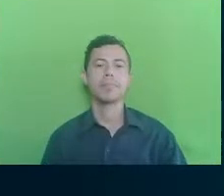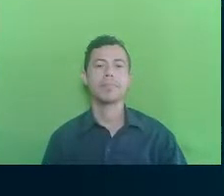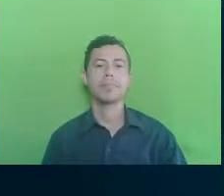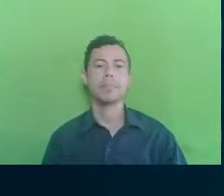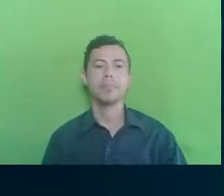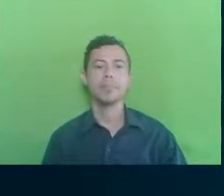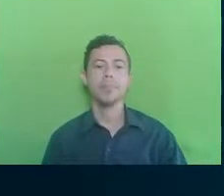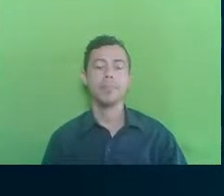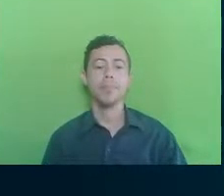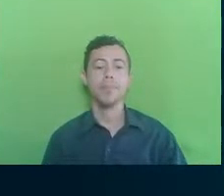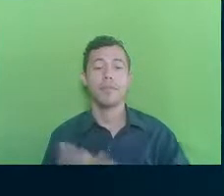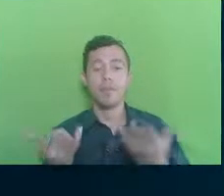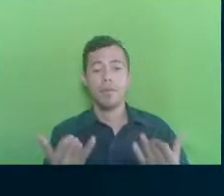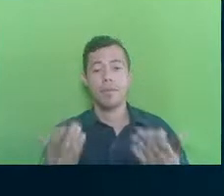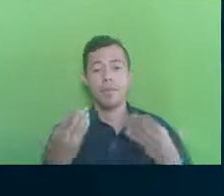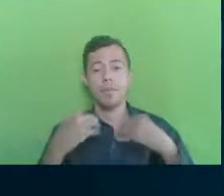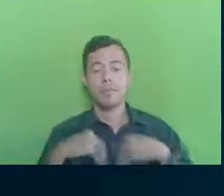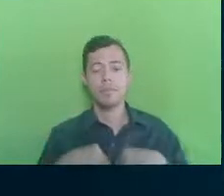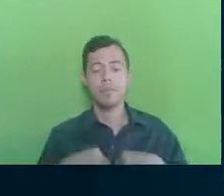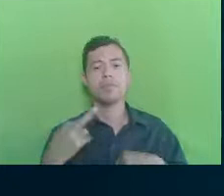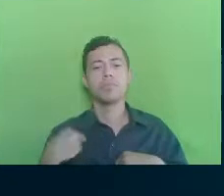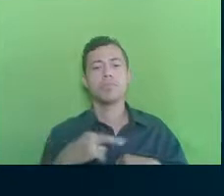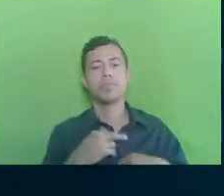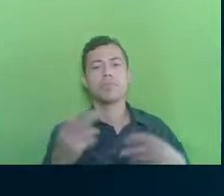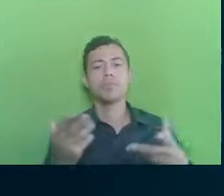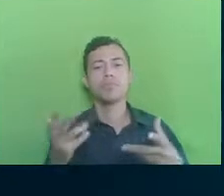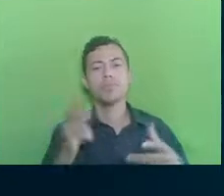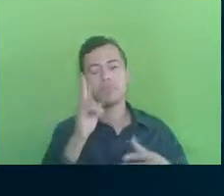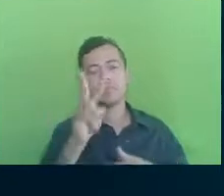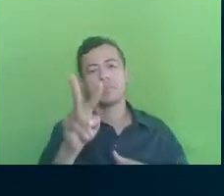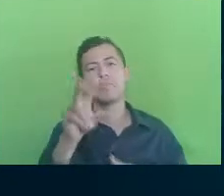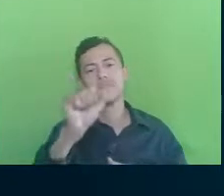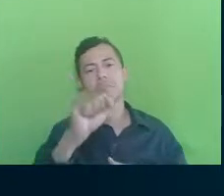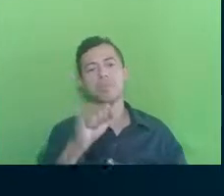más interno hacia nosotros, donde lo hemos utilizado, porque si se dan cuenta,